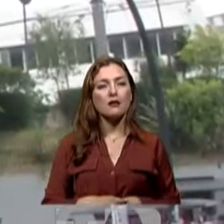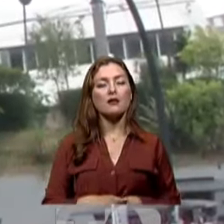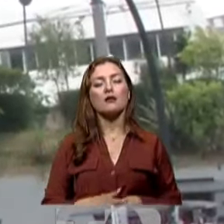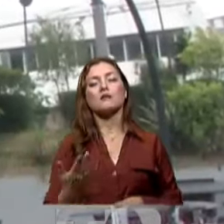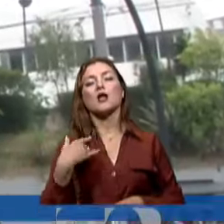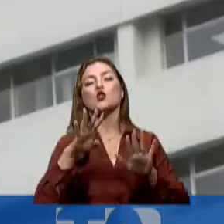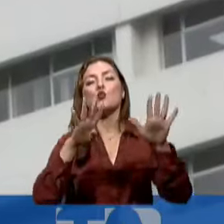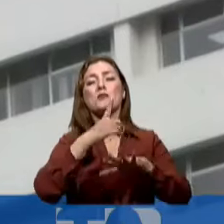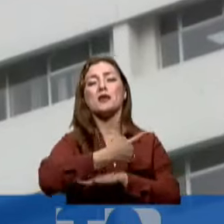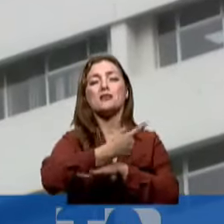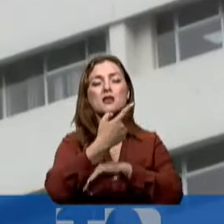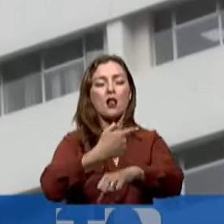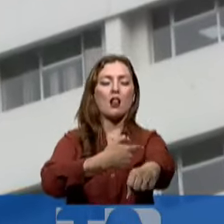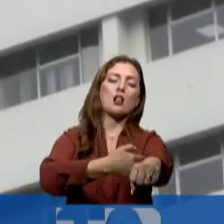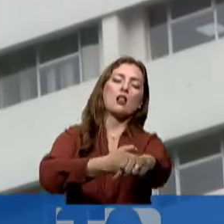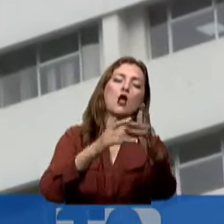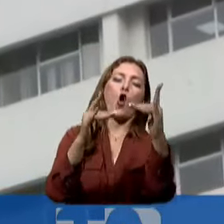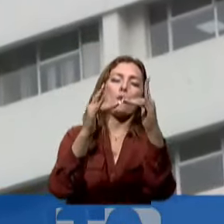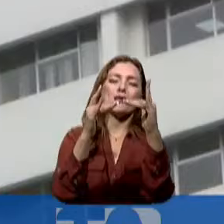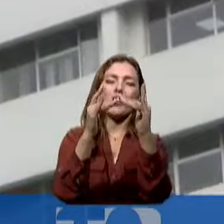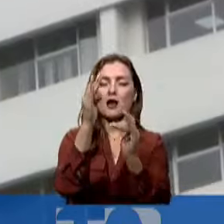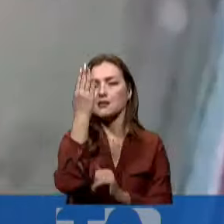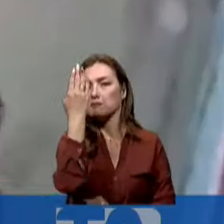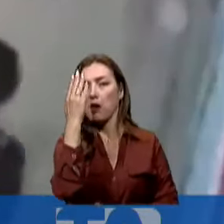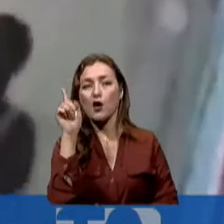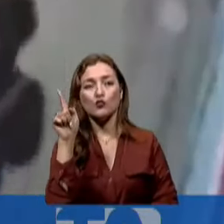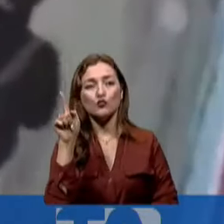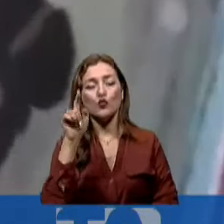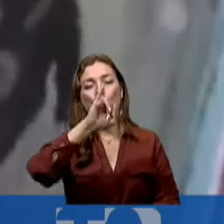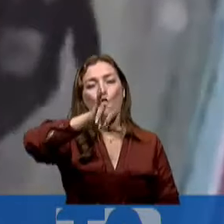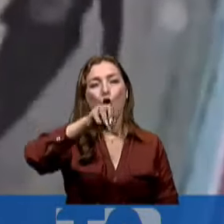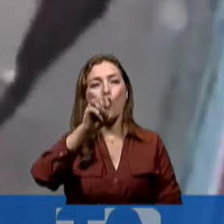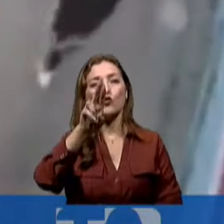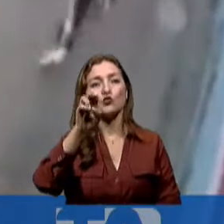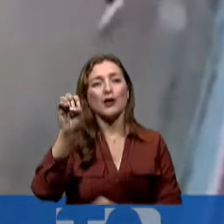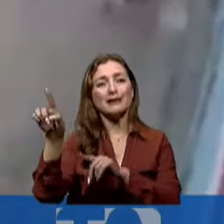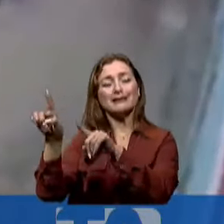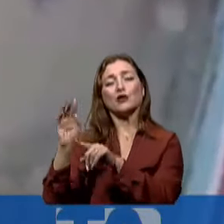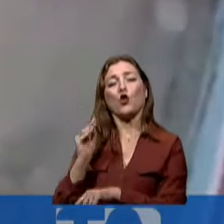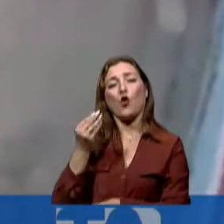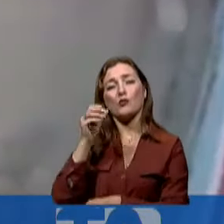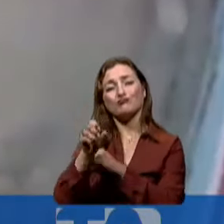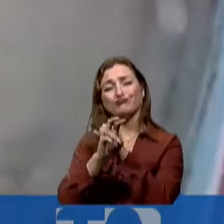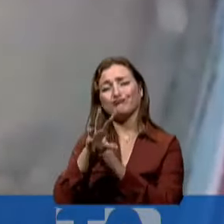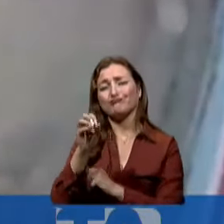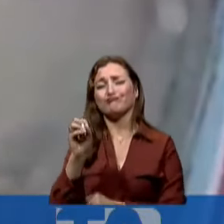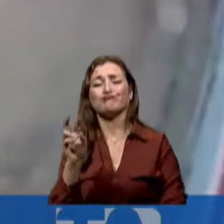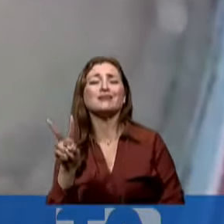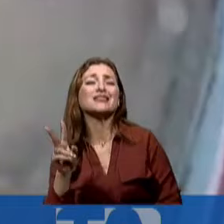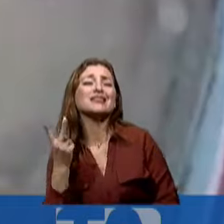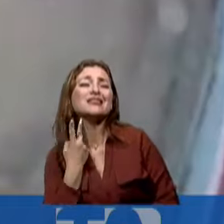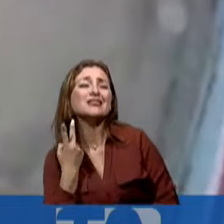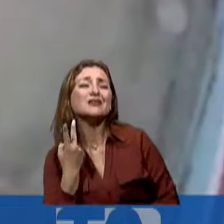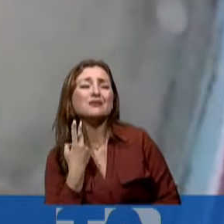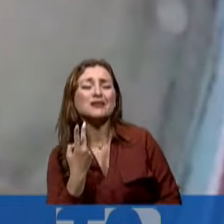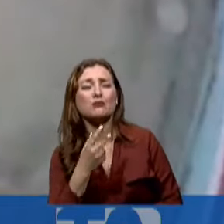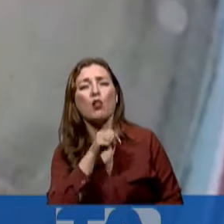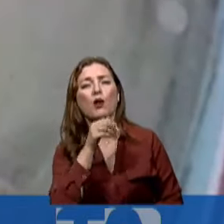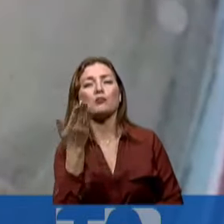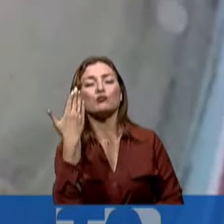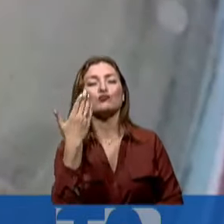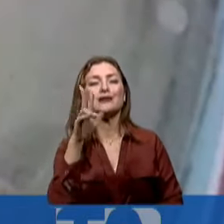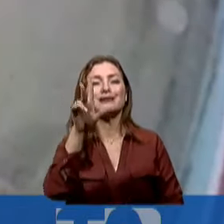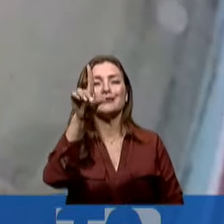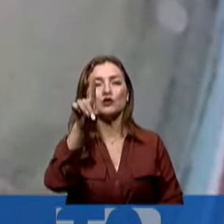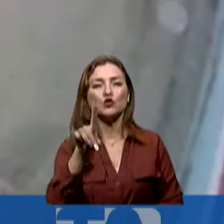Durante 9 días estuvo internado en el hospital Eugenio Espejo Josué Alexander, el joven de 20 años, quien fue víctima de la delincuencia el